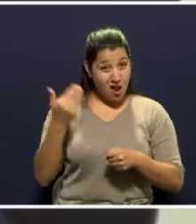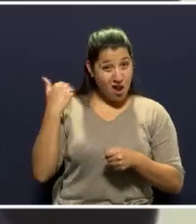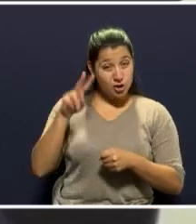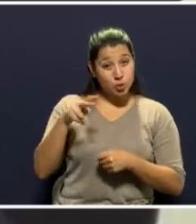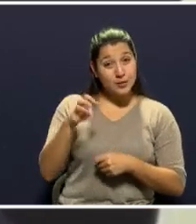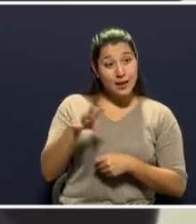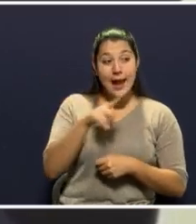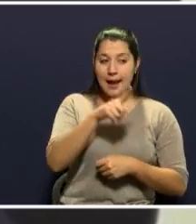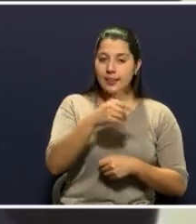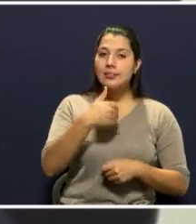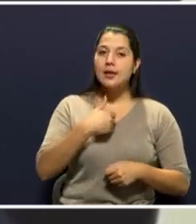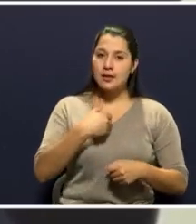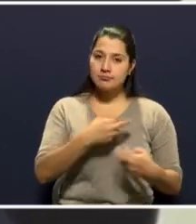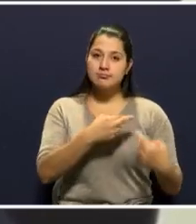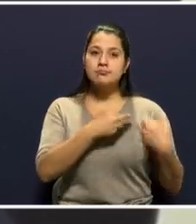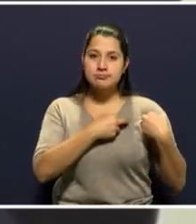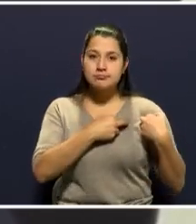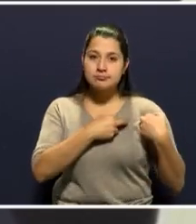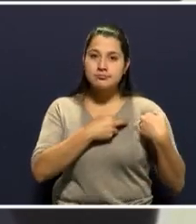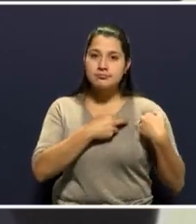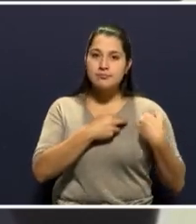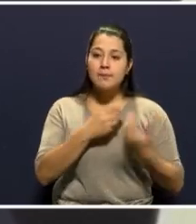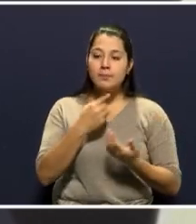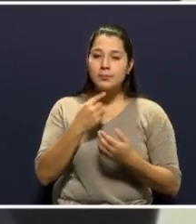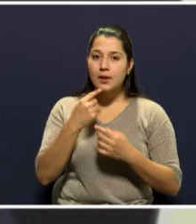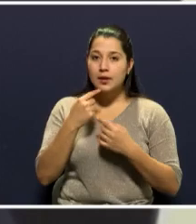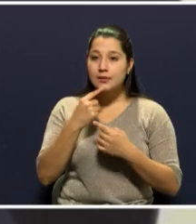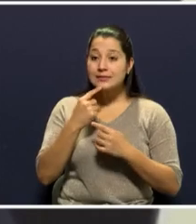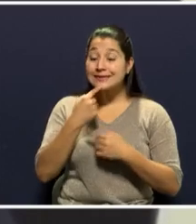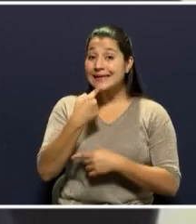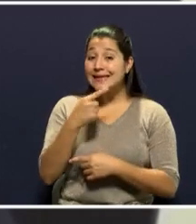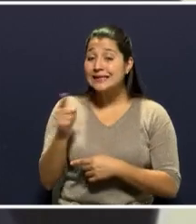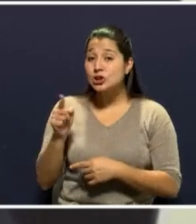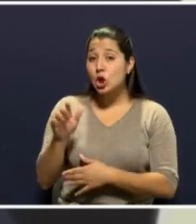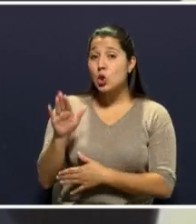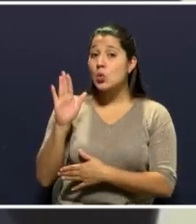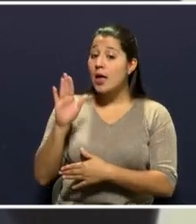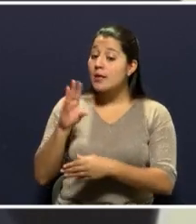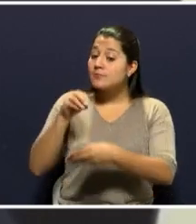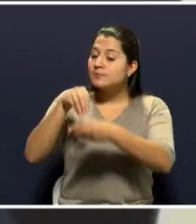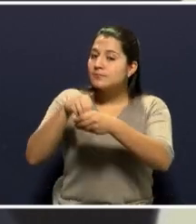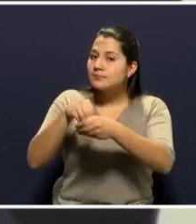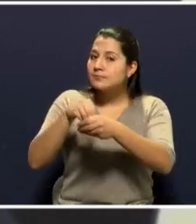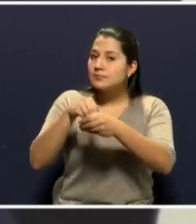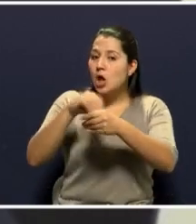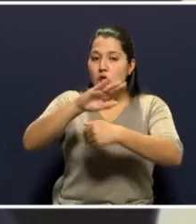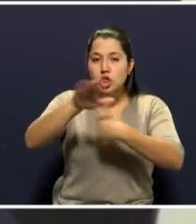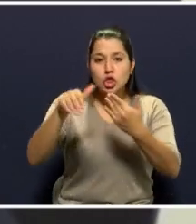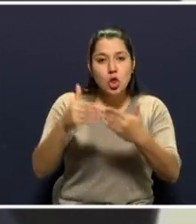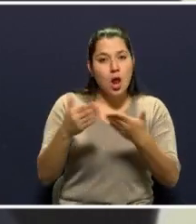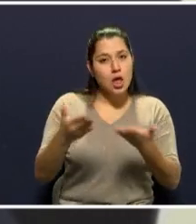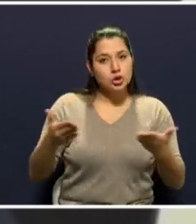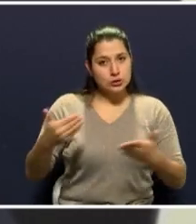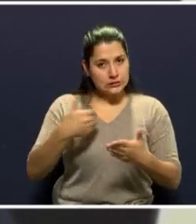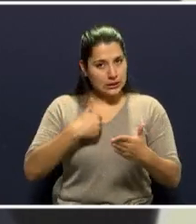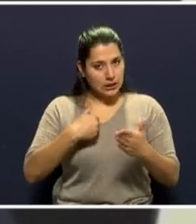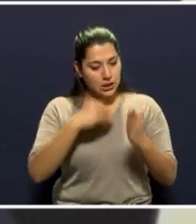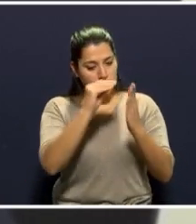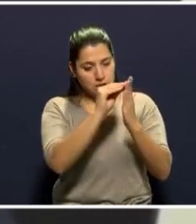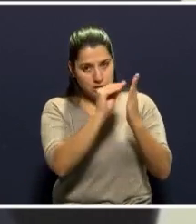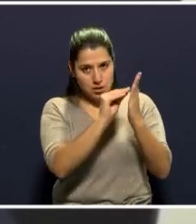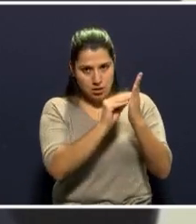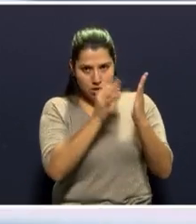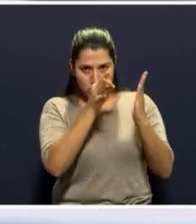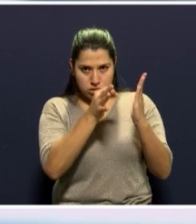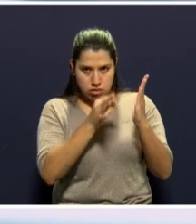presentar la declaración jurada de la totalidad de su patrimonio. Pero, tanto al inicio de sus funciones como